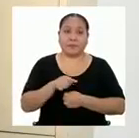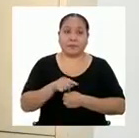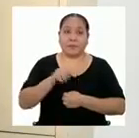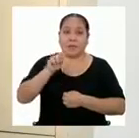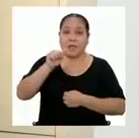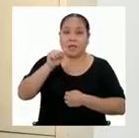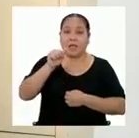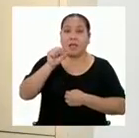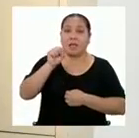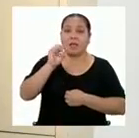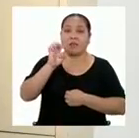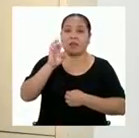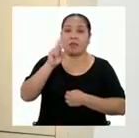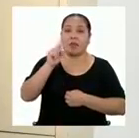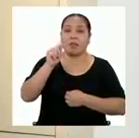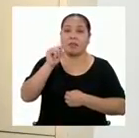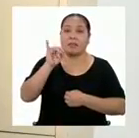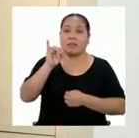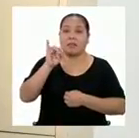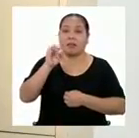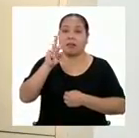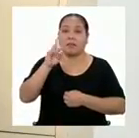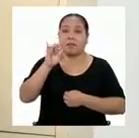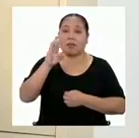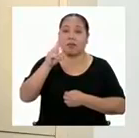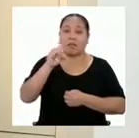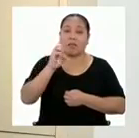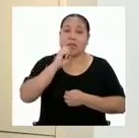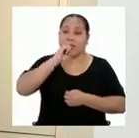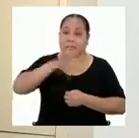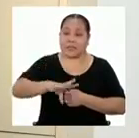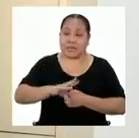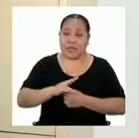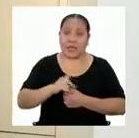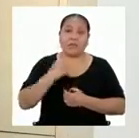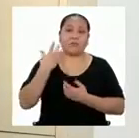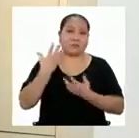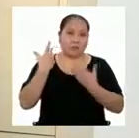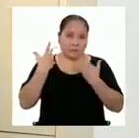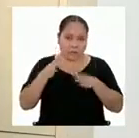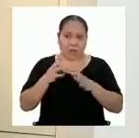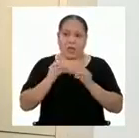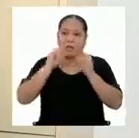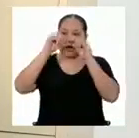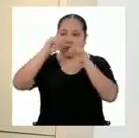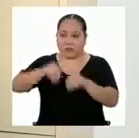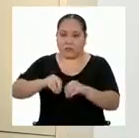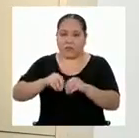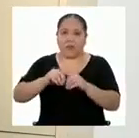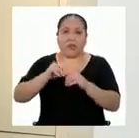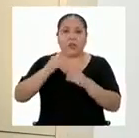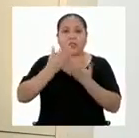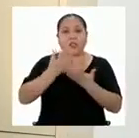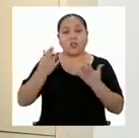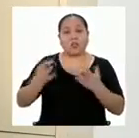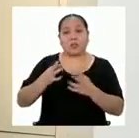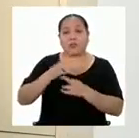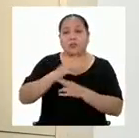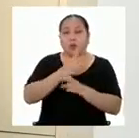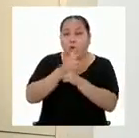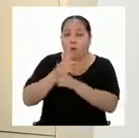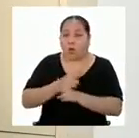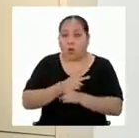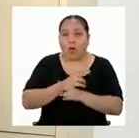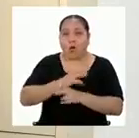asertividad es la cualidad de decir las cosas de manera oportuna, cuidadosa y respetuosa, pues no siempre nuestras opiniones